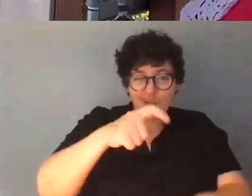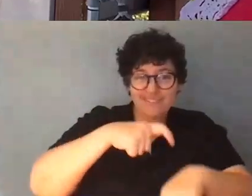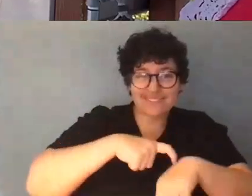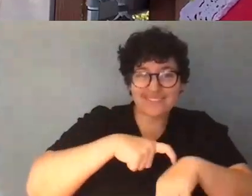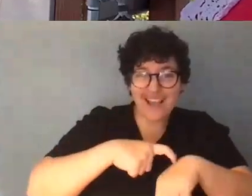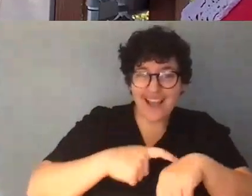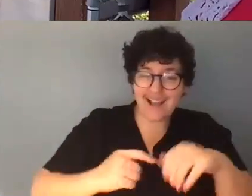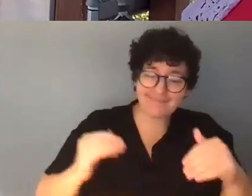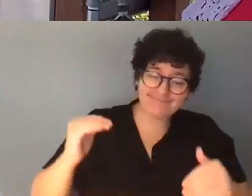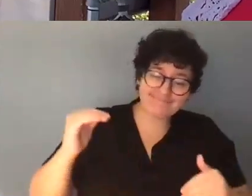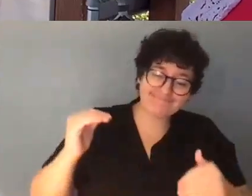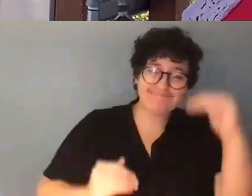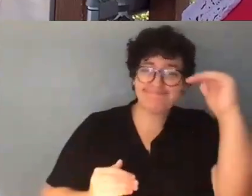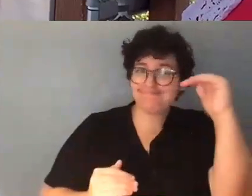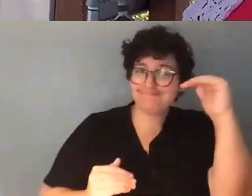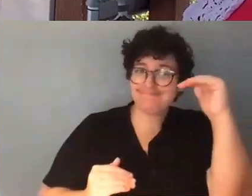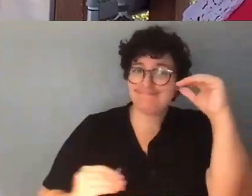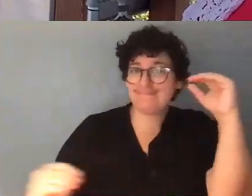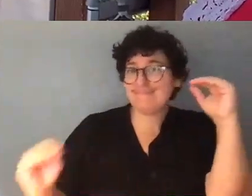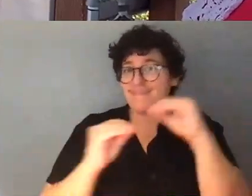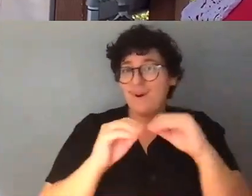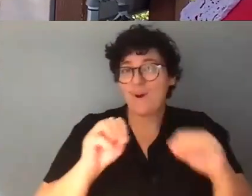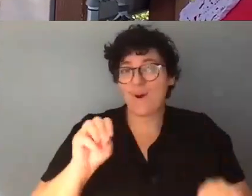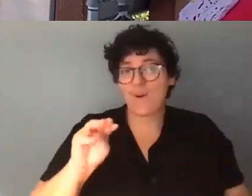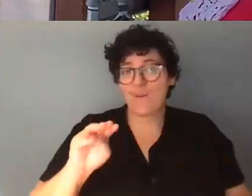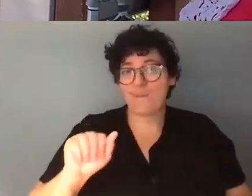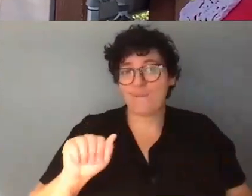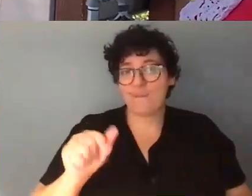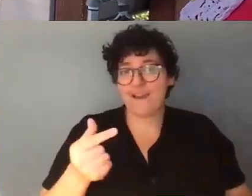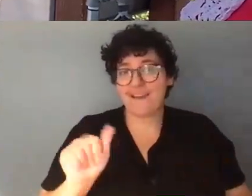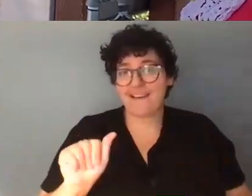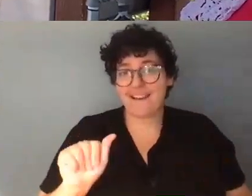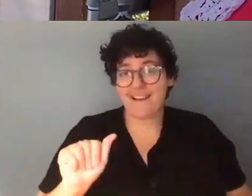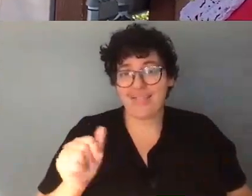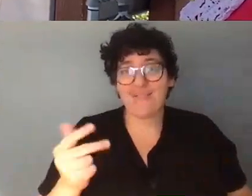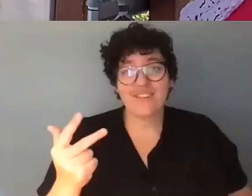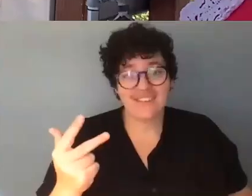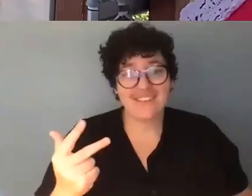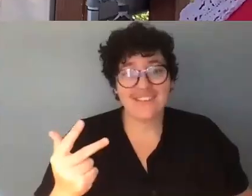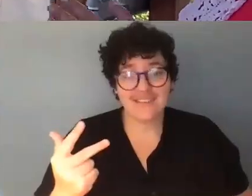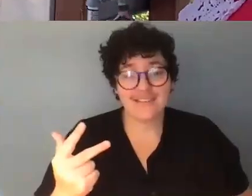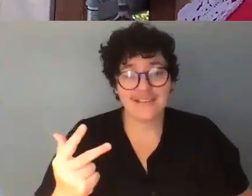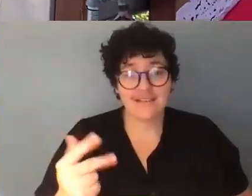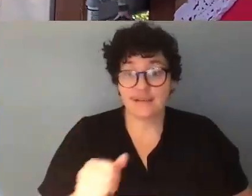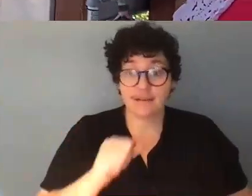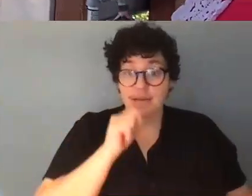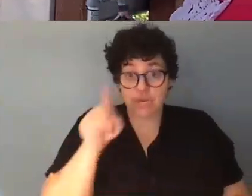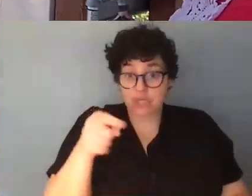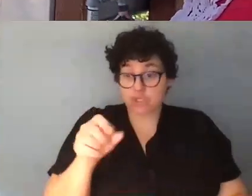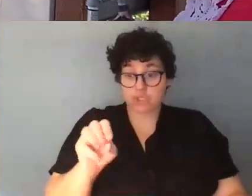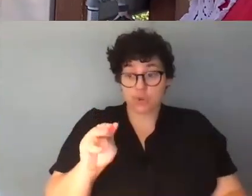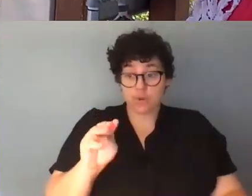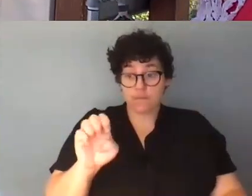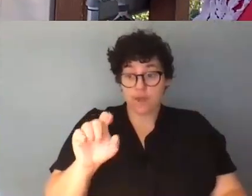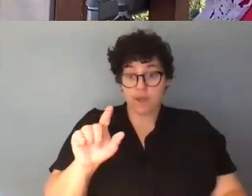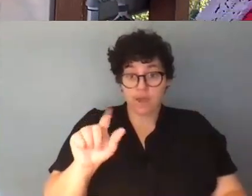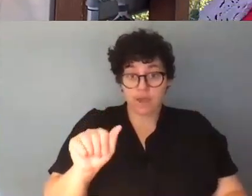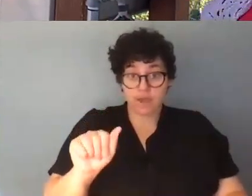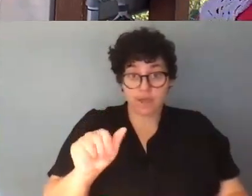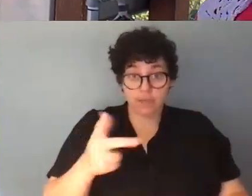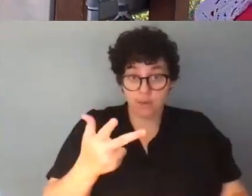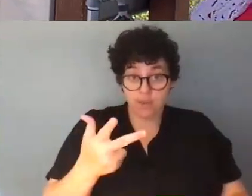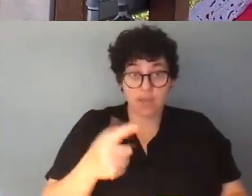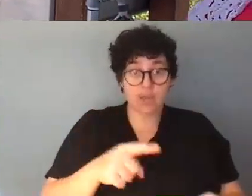veces más. 21 veces sí. Más omega sí. Que cualquier otra hierba. No solo tiene omega 3,